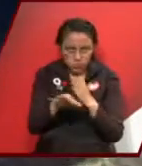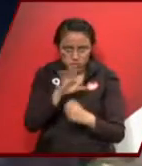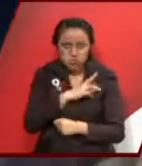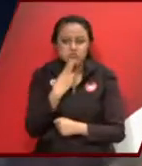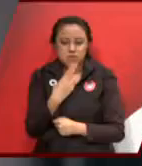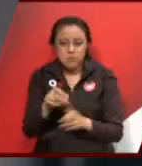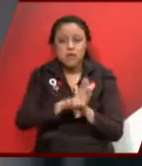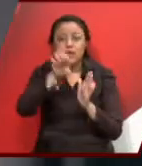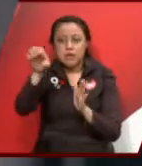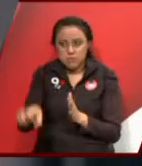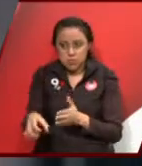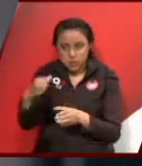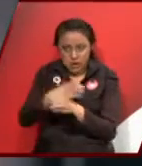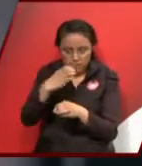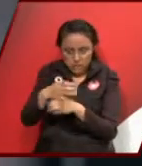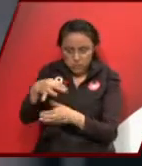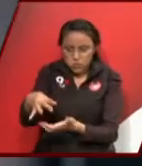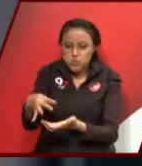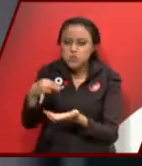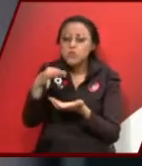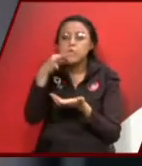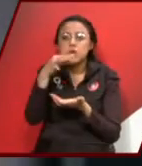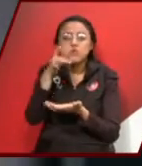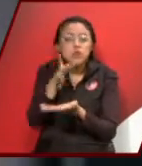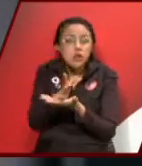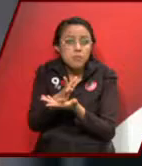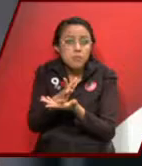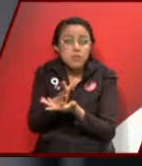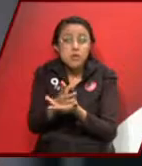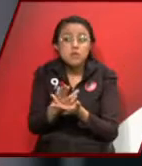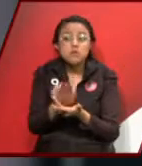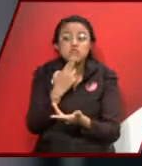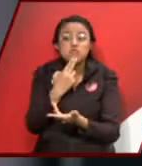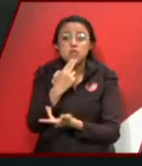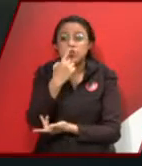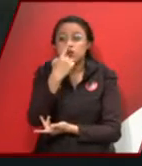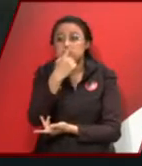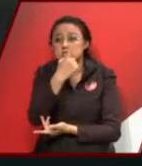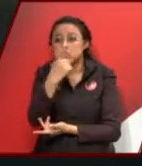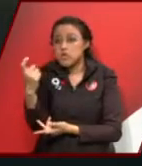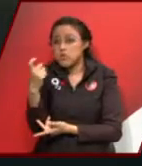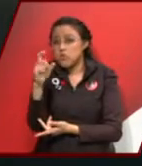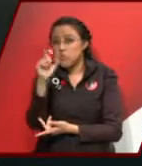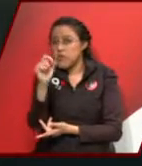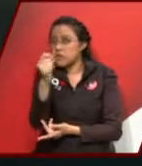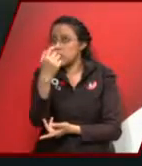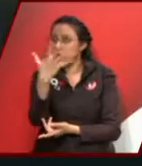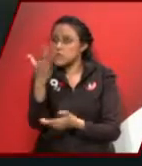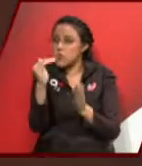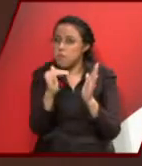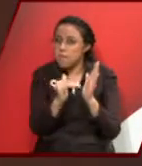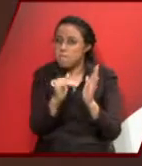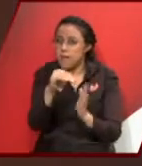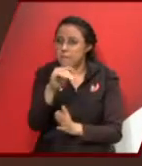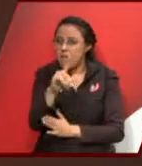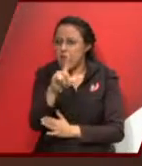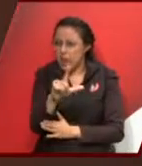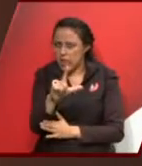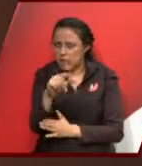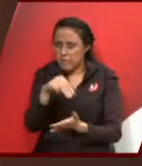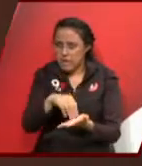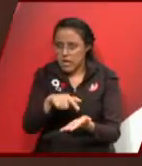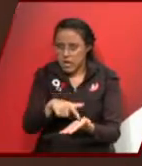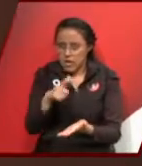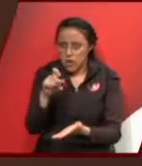al beber una taza de café, solemos pensar que únicamente estamos consumiendo unos 125 mililitros de agua. Sin